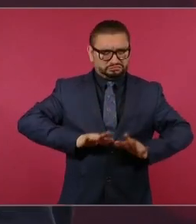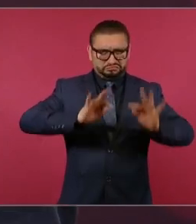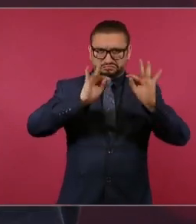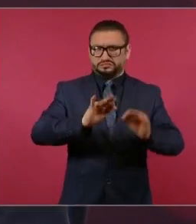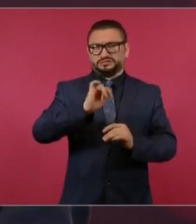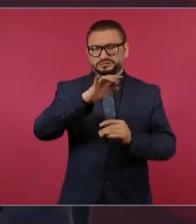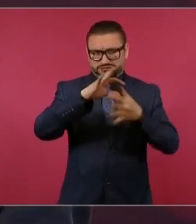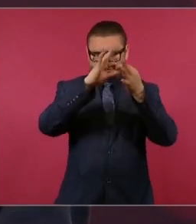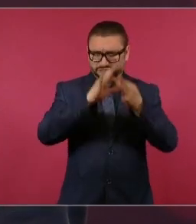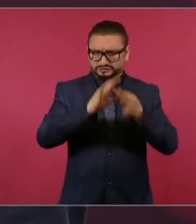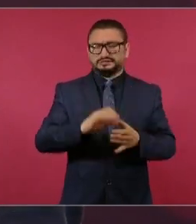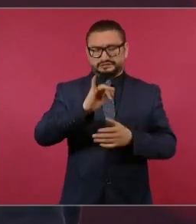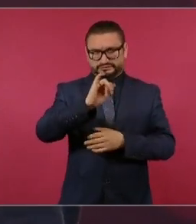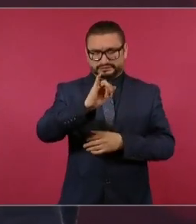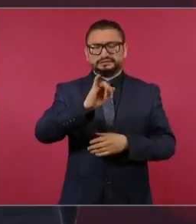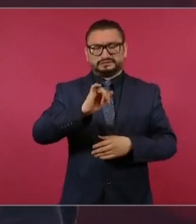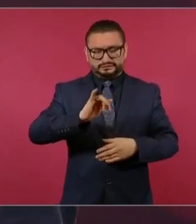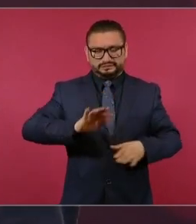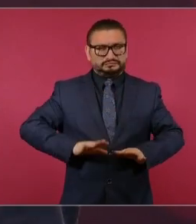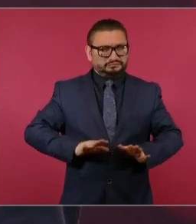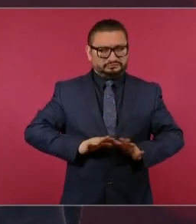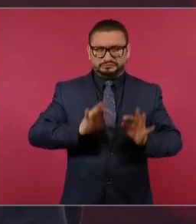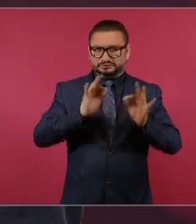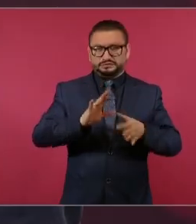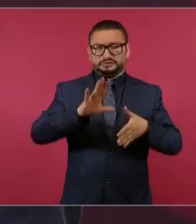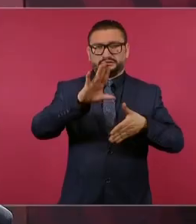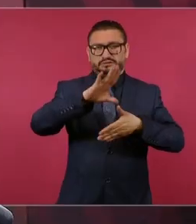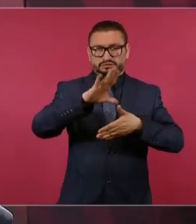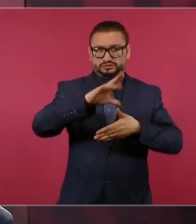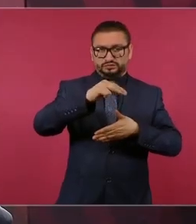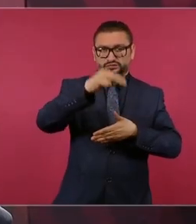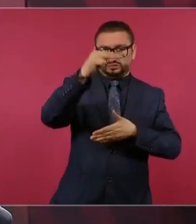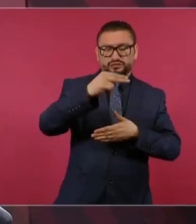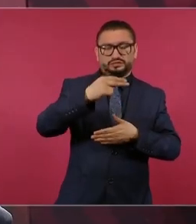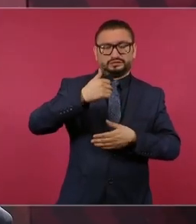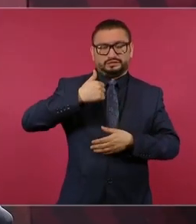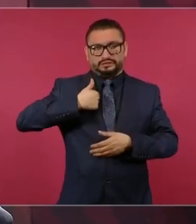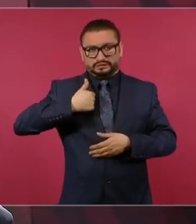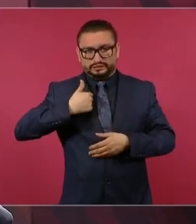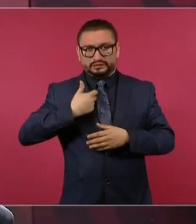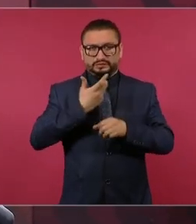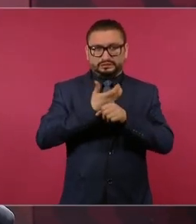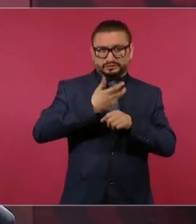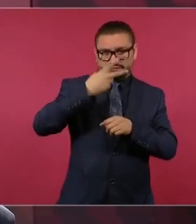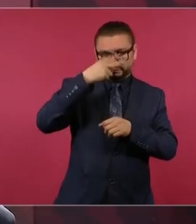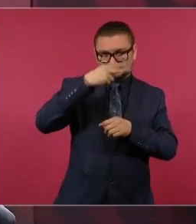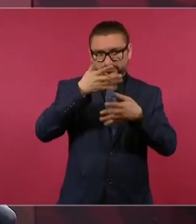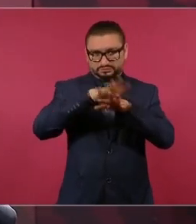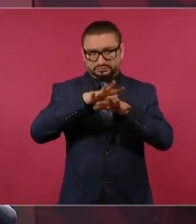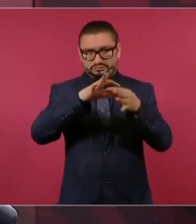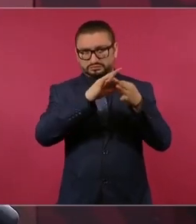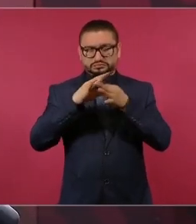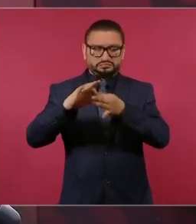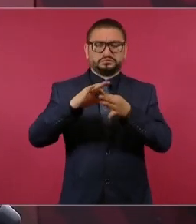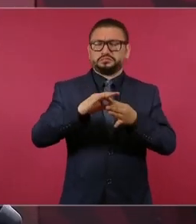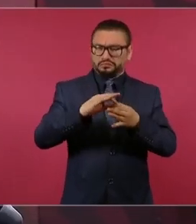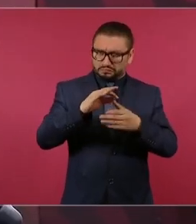conviene la integración de América del Norte, Canadá, Estados Unidos, México, ya lo estamos